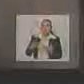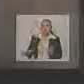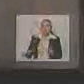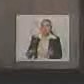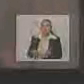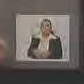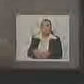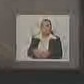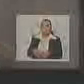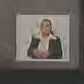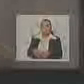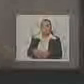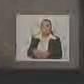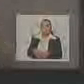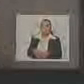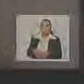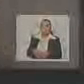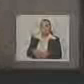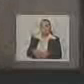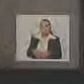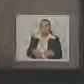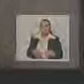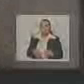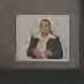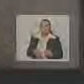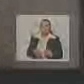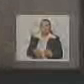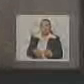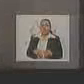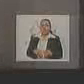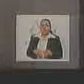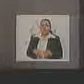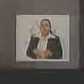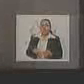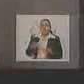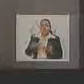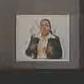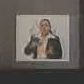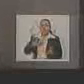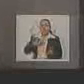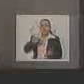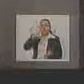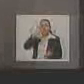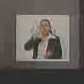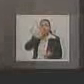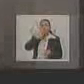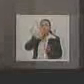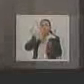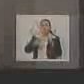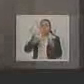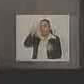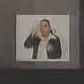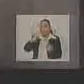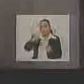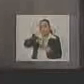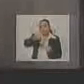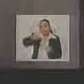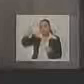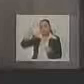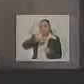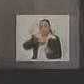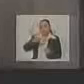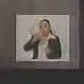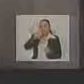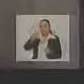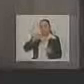Ahora entramos a la fase de bolsa de tiempo. En este bloque, cada debatiente tendrá hasta minuto y medio para exponer. Les recordamos